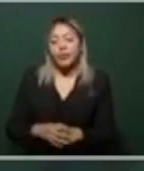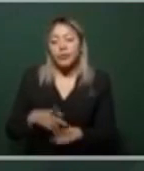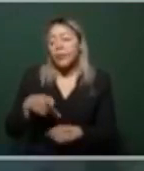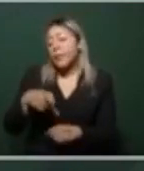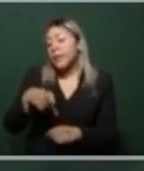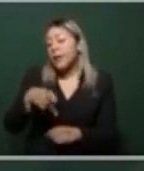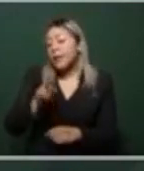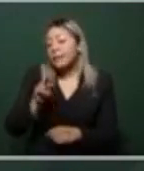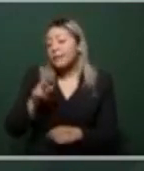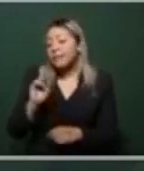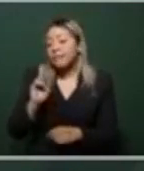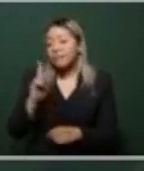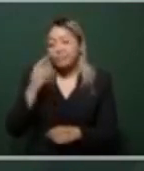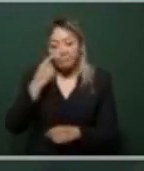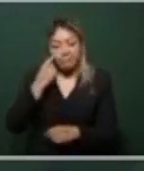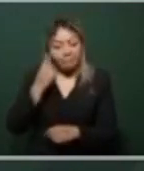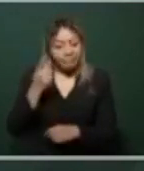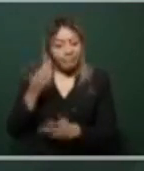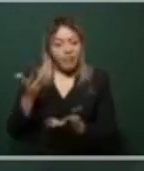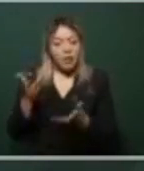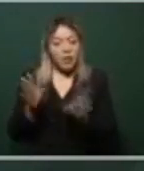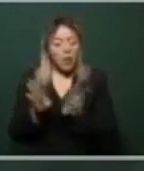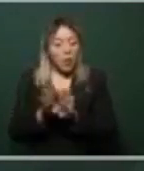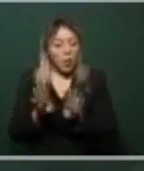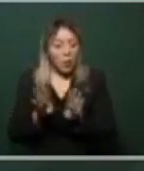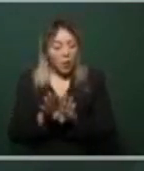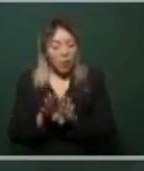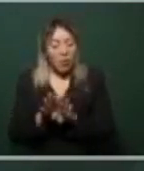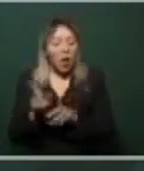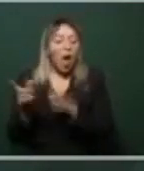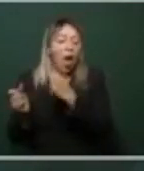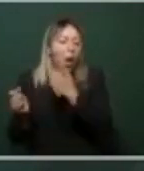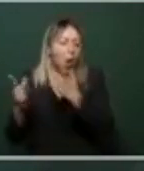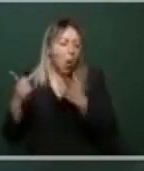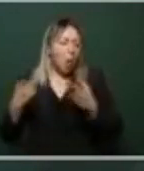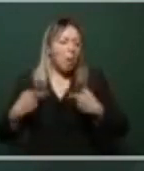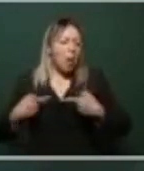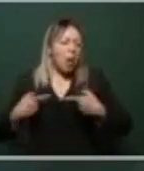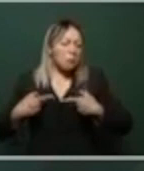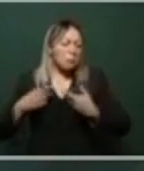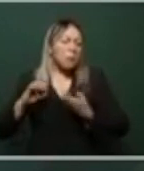pero siempre los adversarios